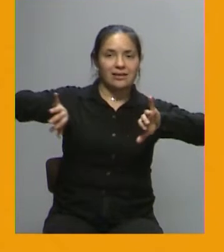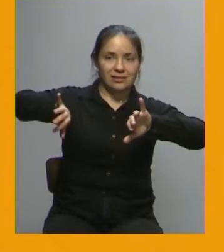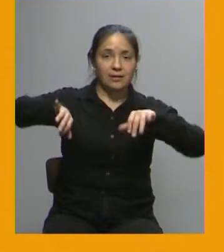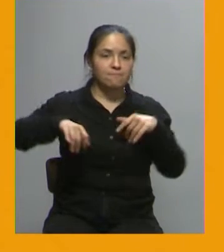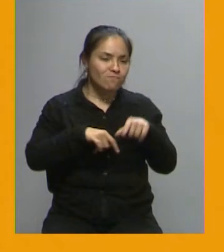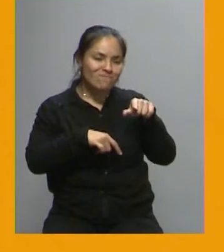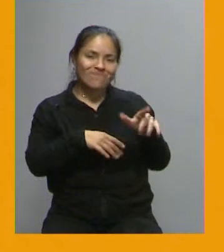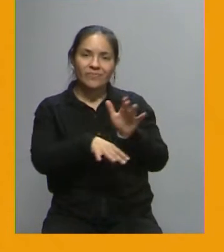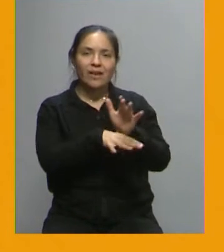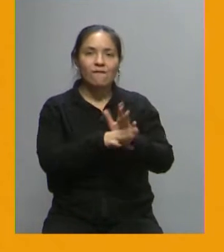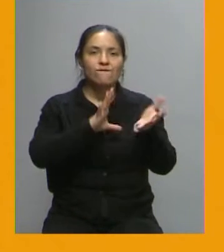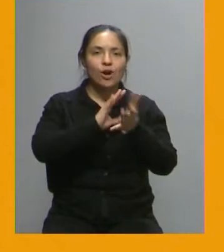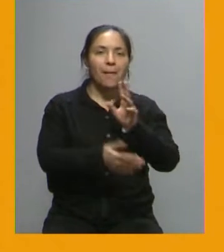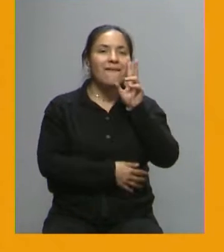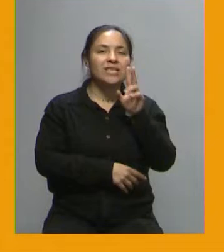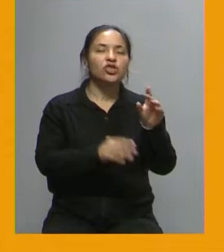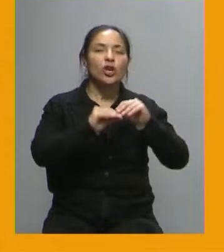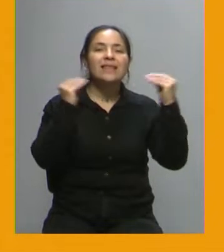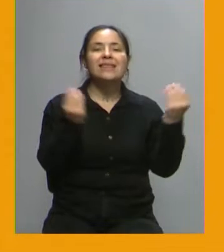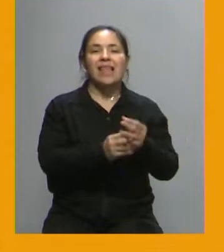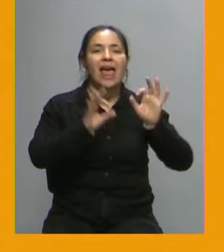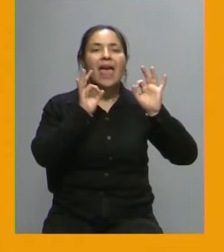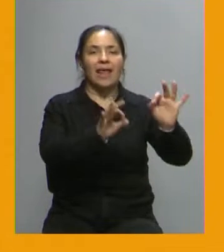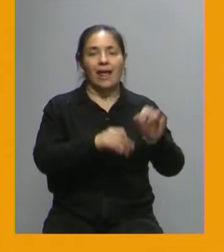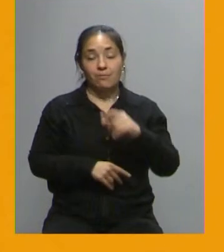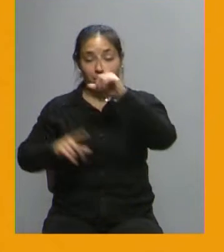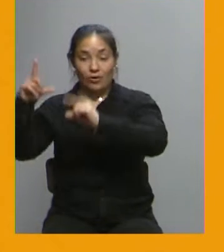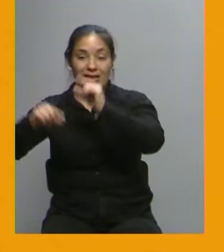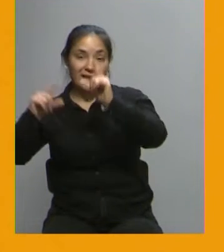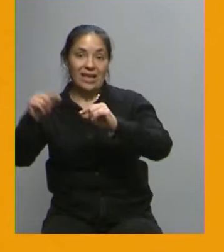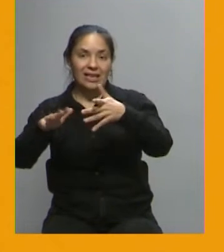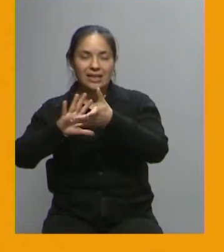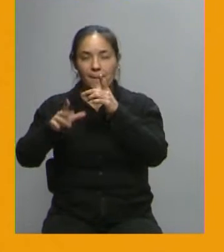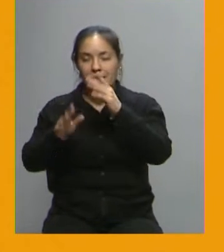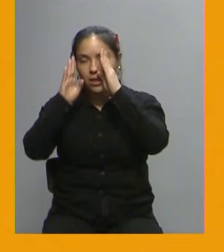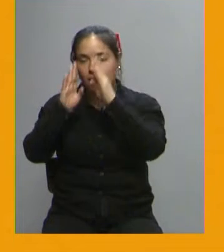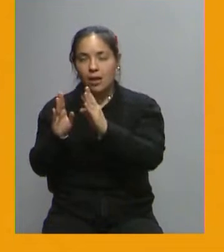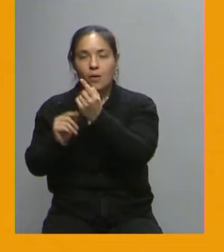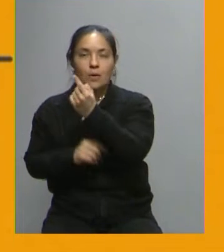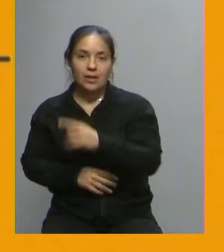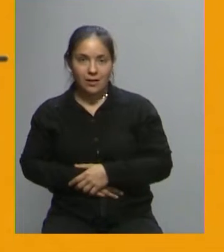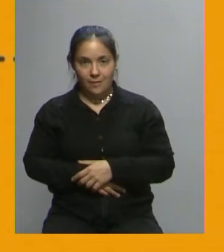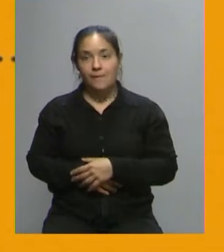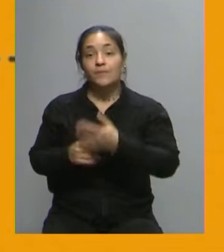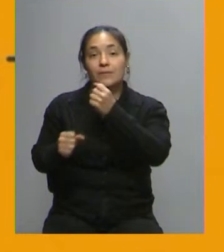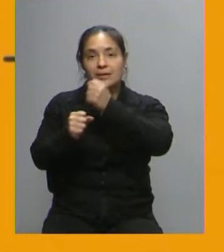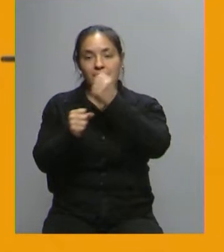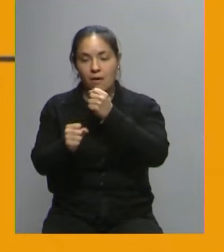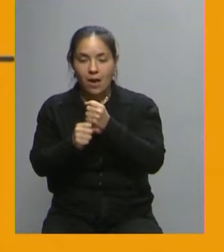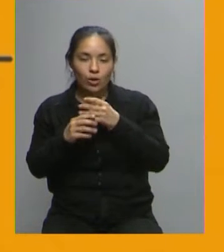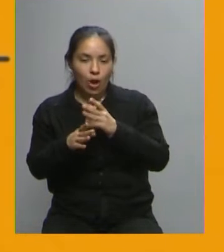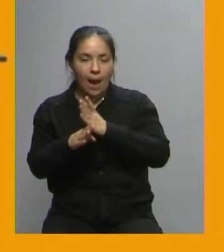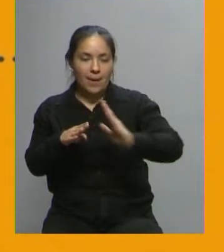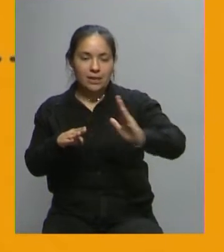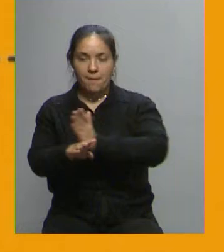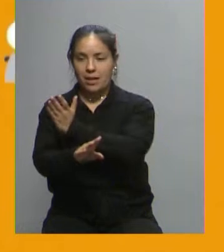visión mucho más integral de la estadística. O sea, históricamente quizás había una división del trabajo en donde estaba el